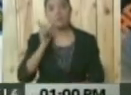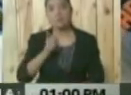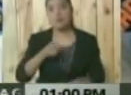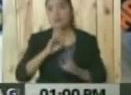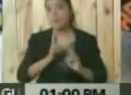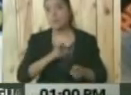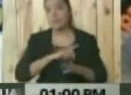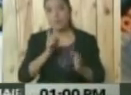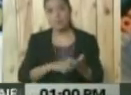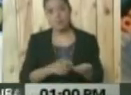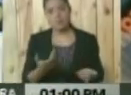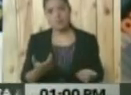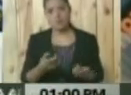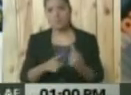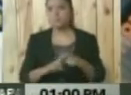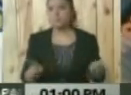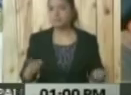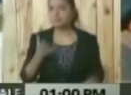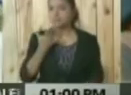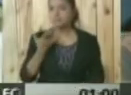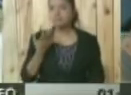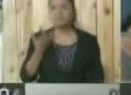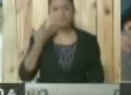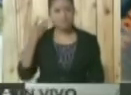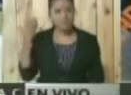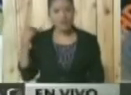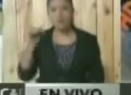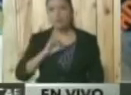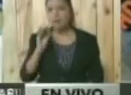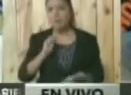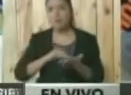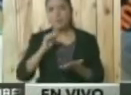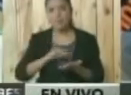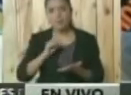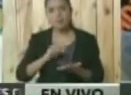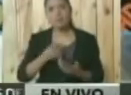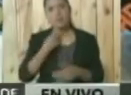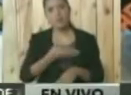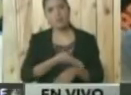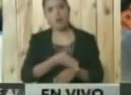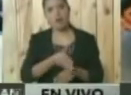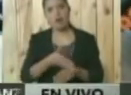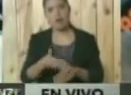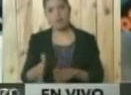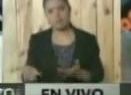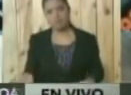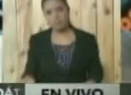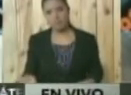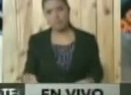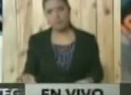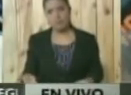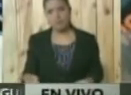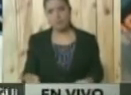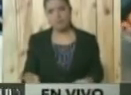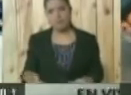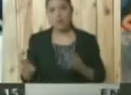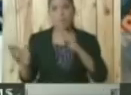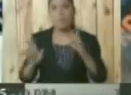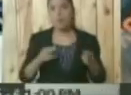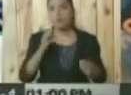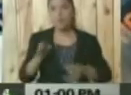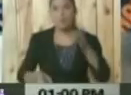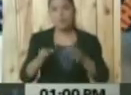responder. Por el contrario, varias veces habíamos dicho que se estaba tardando demasiado la administración de justicia